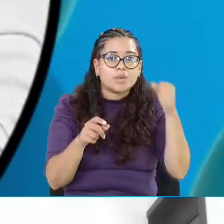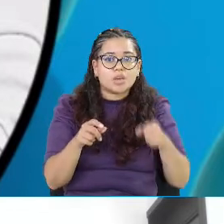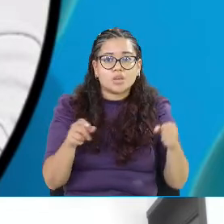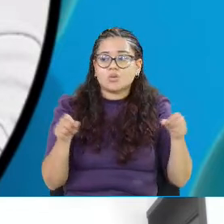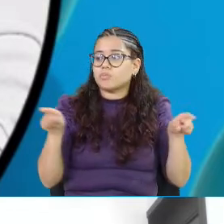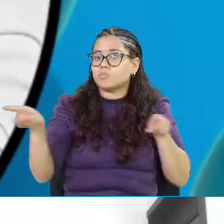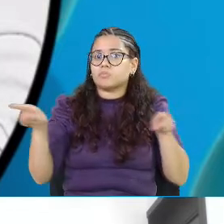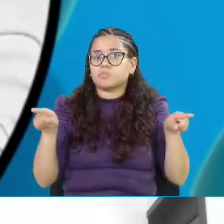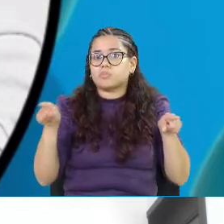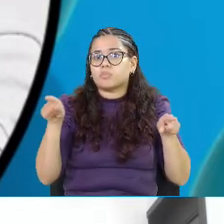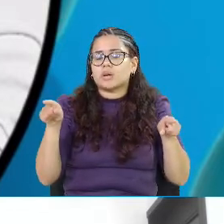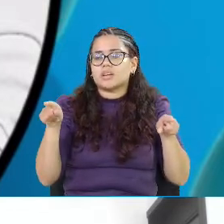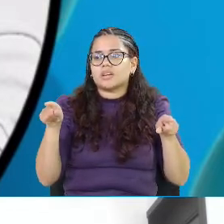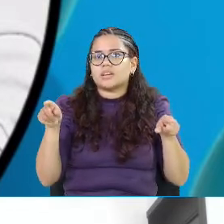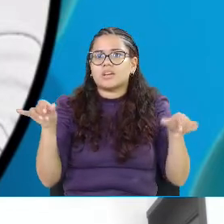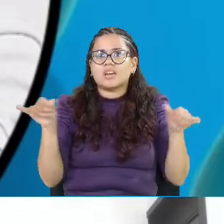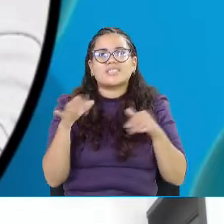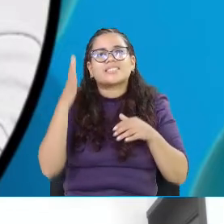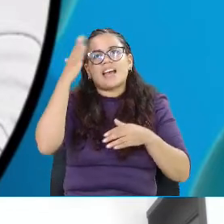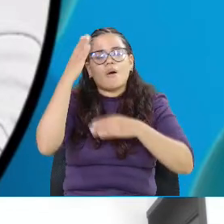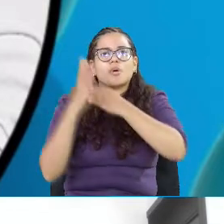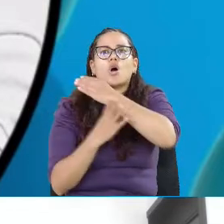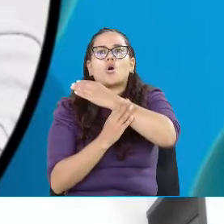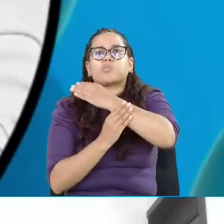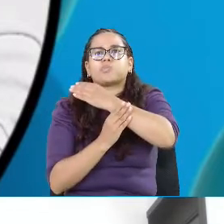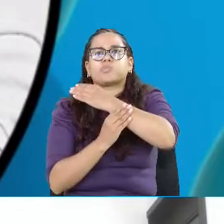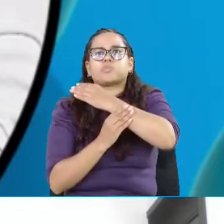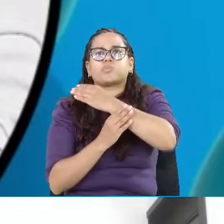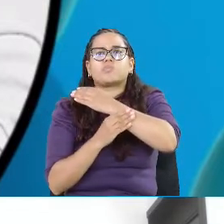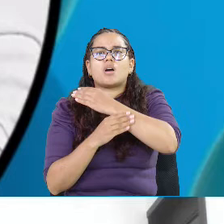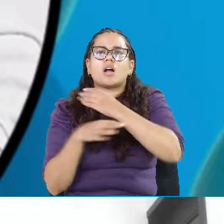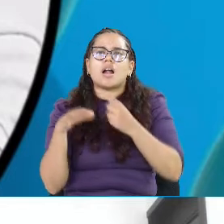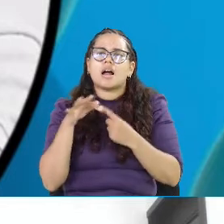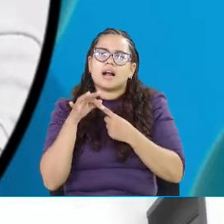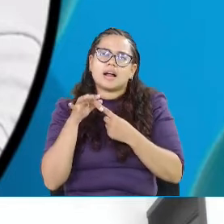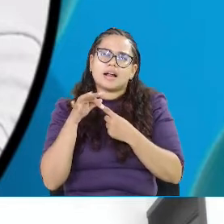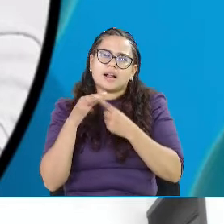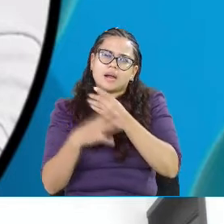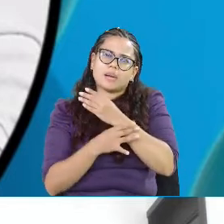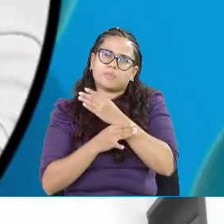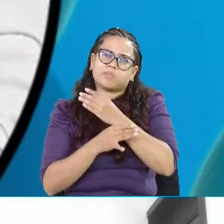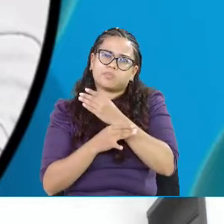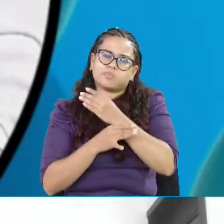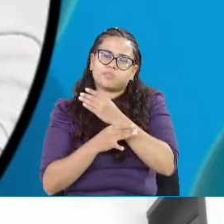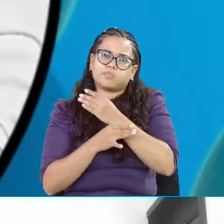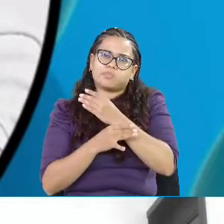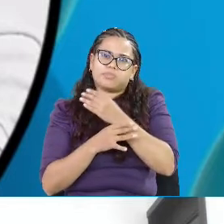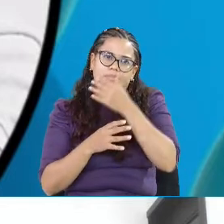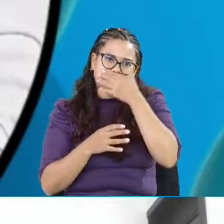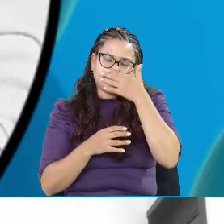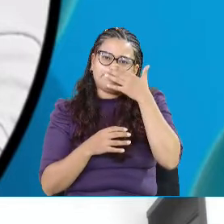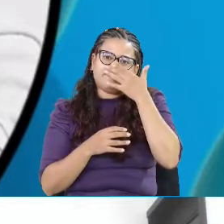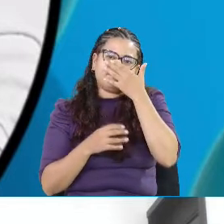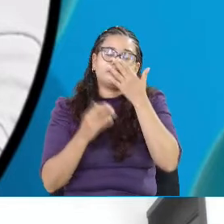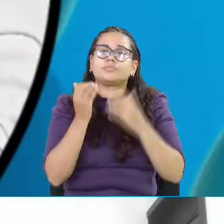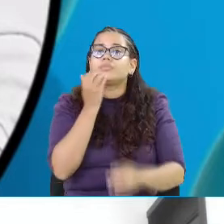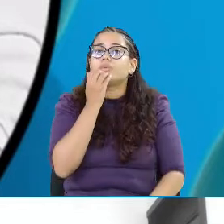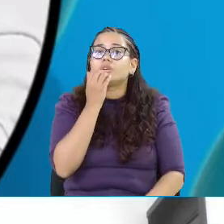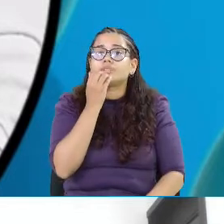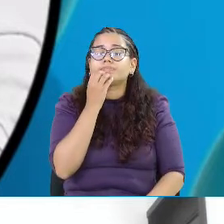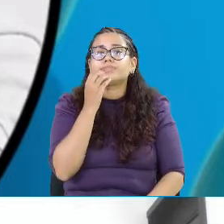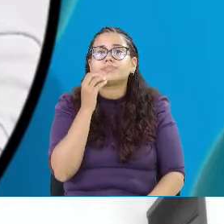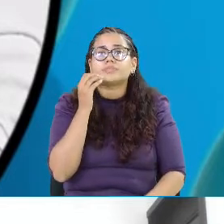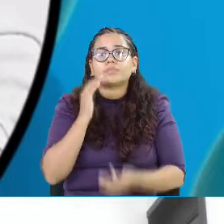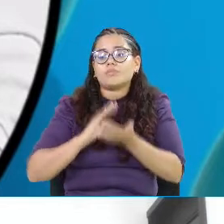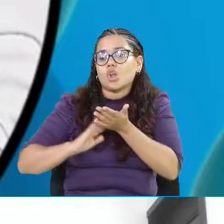no poseen la misma masa muscular que tenemos nosotros en proporción. Entonces, ¿qué quiere decir esto? De que la